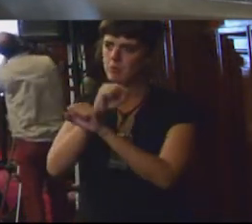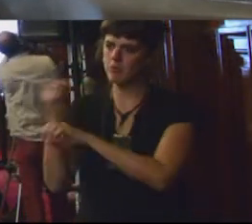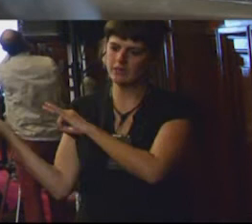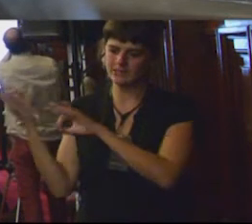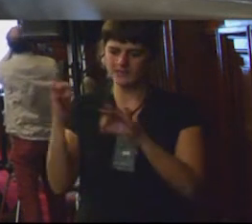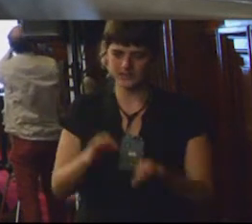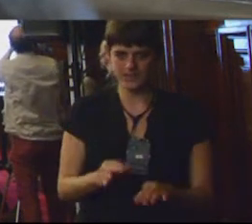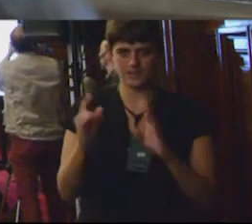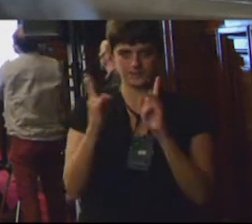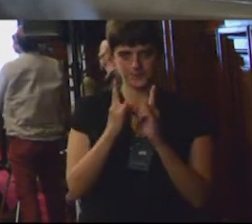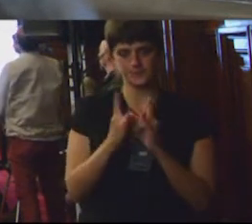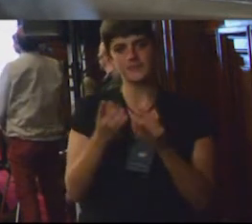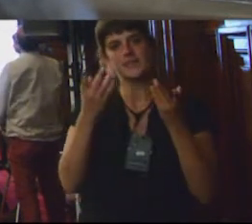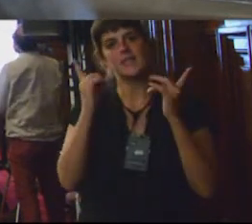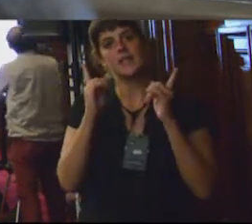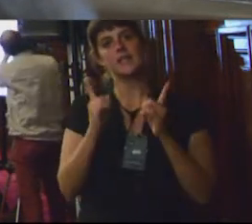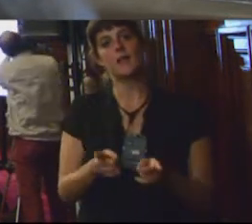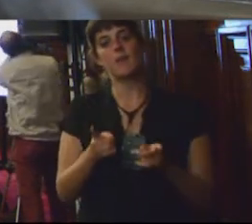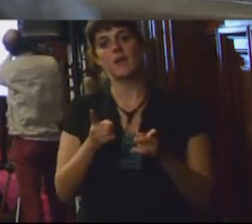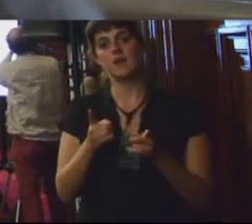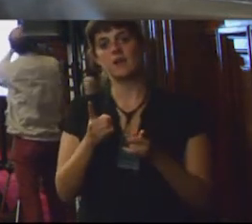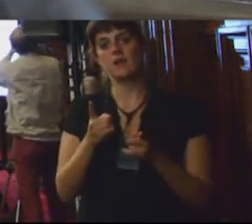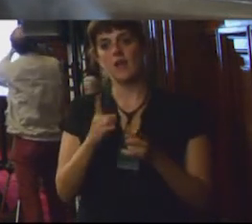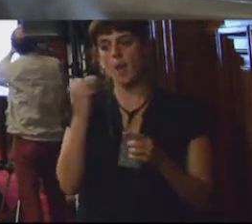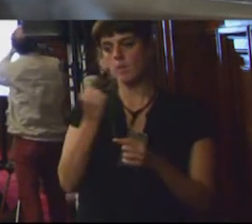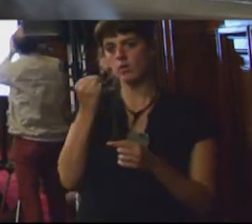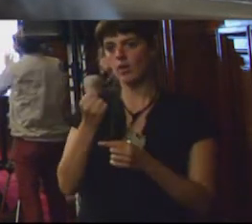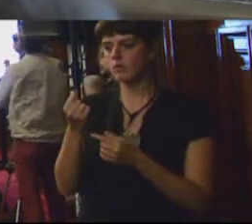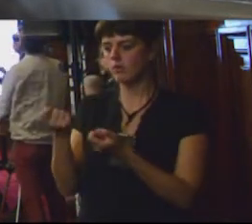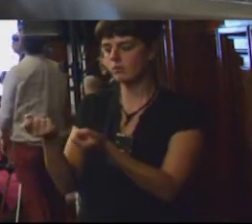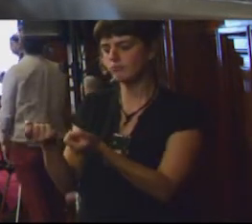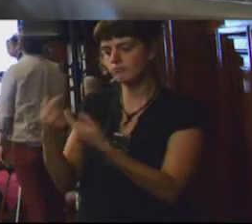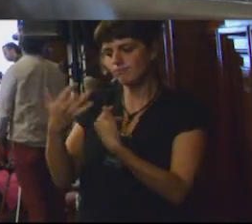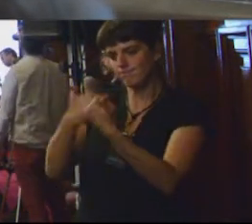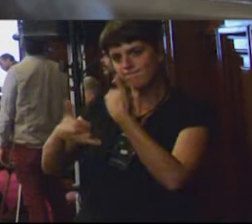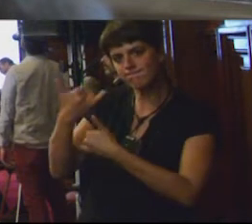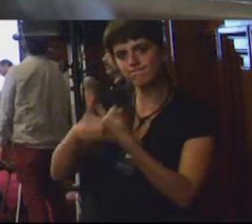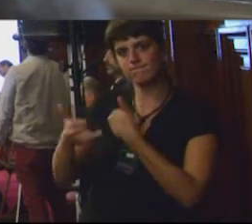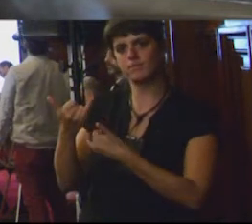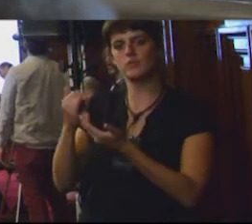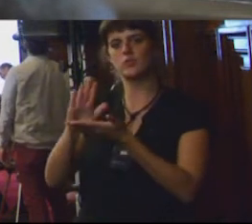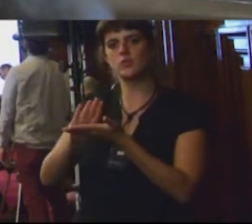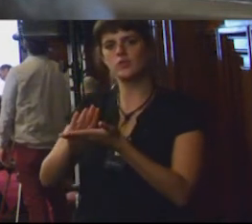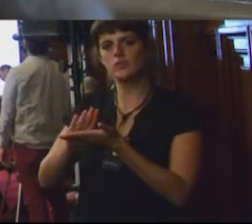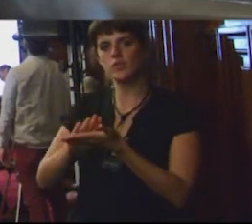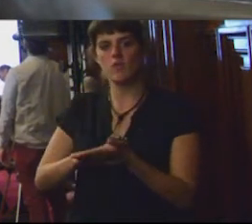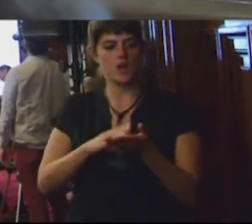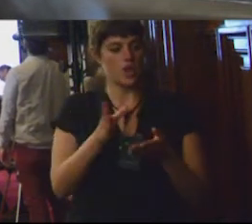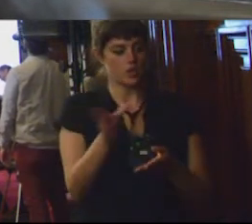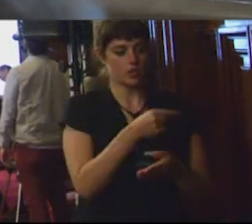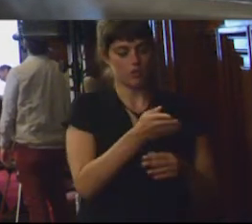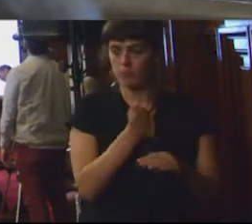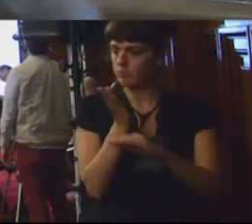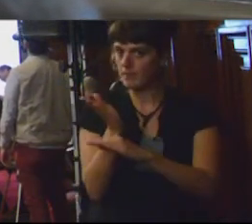lo importante también de recibir su versión de las informaciones recibidas de la parte solicitante, en